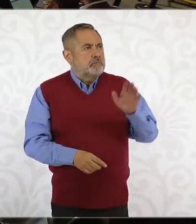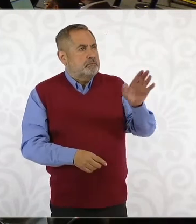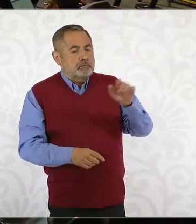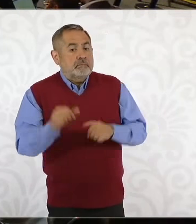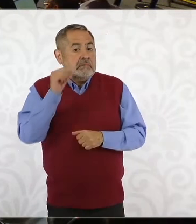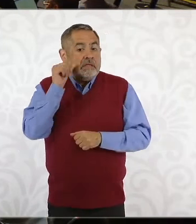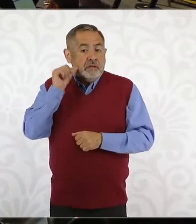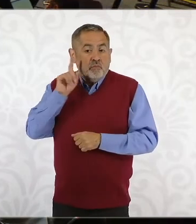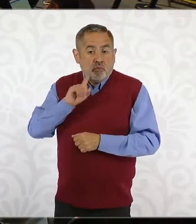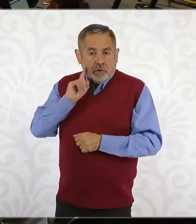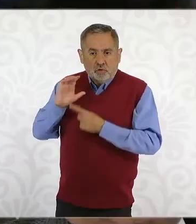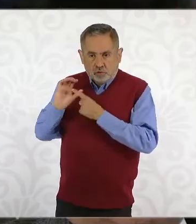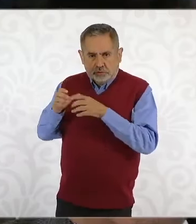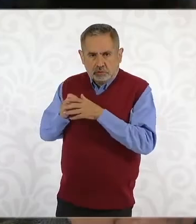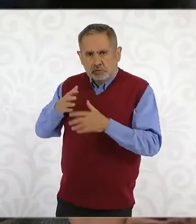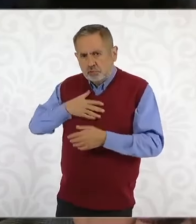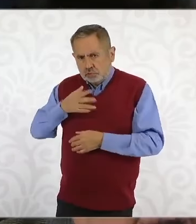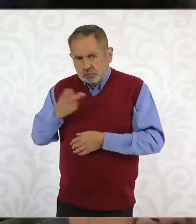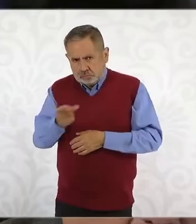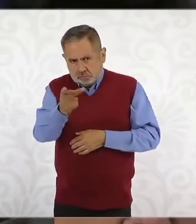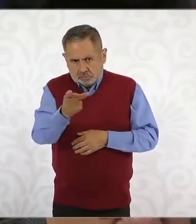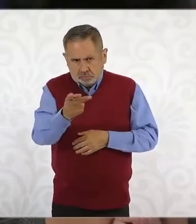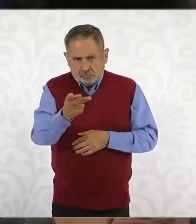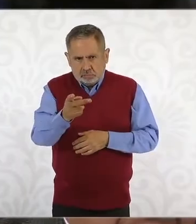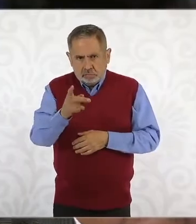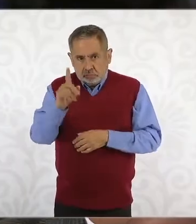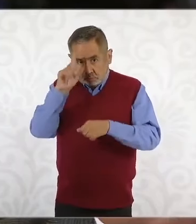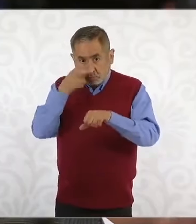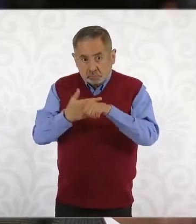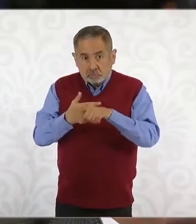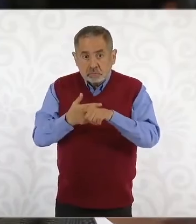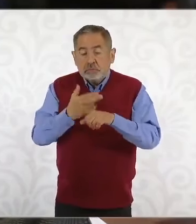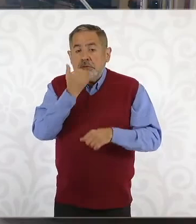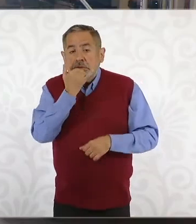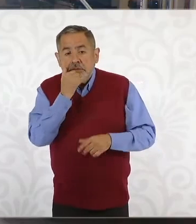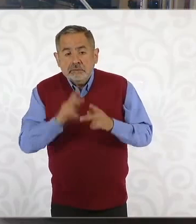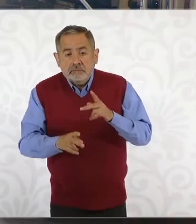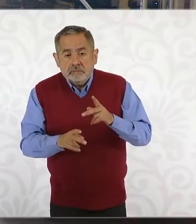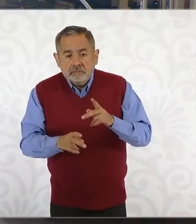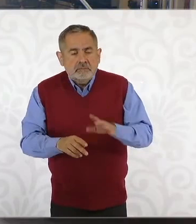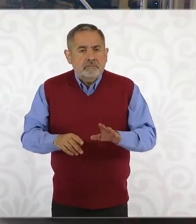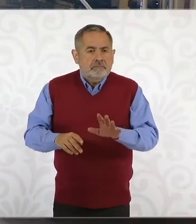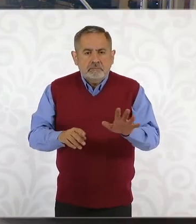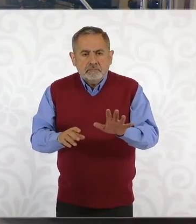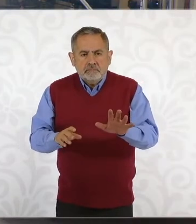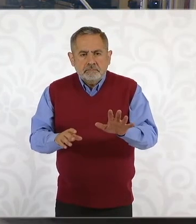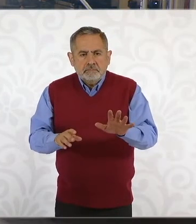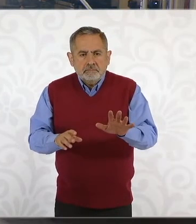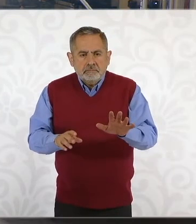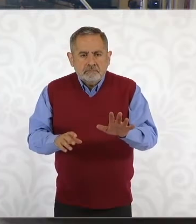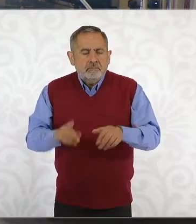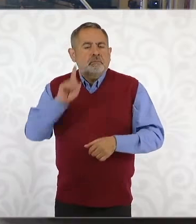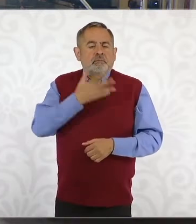Solano le preguntamos, consejera, perdón. O sea,